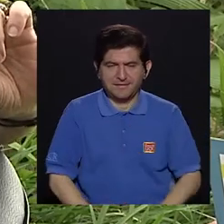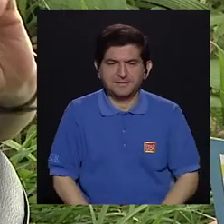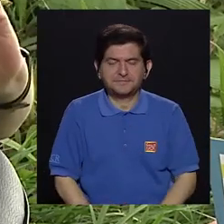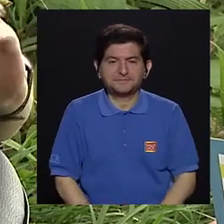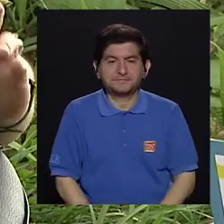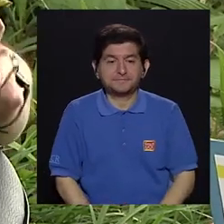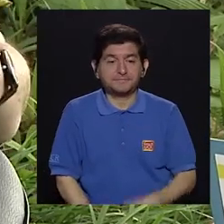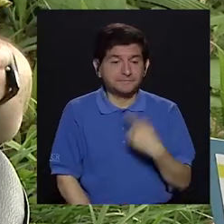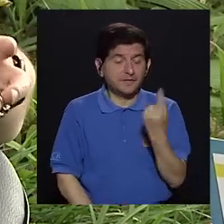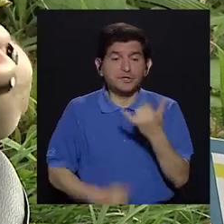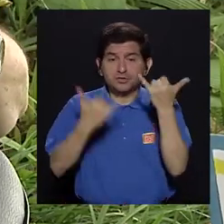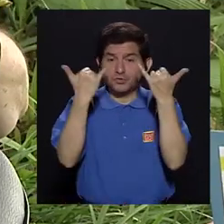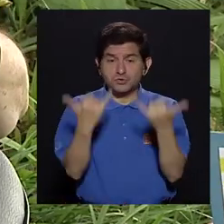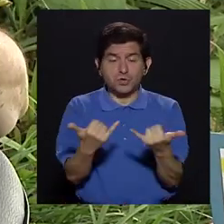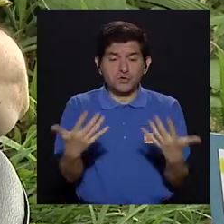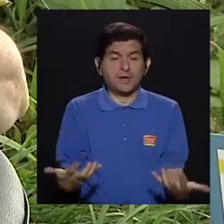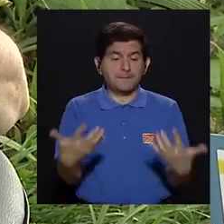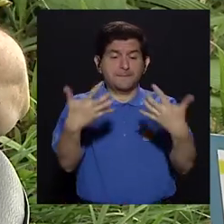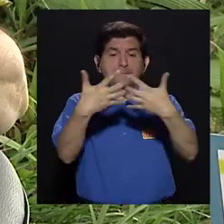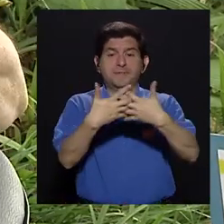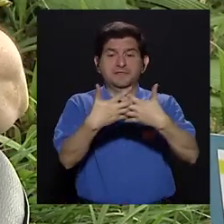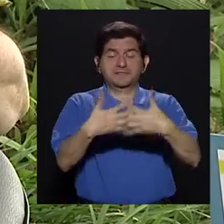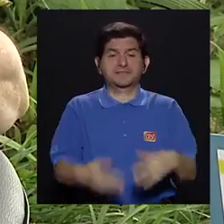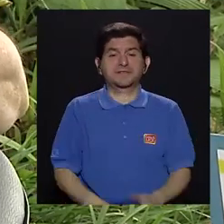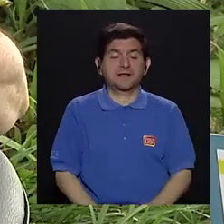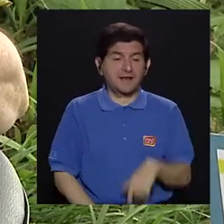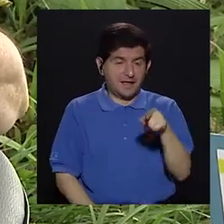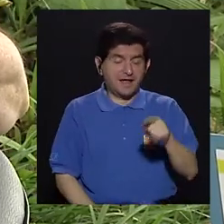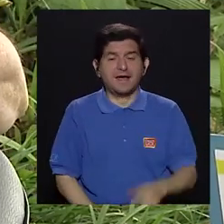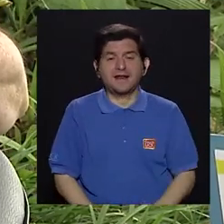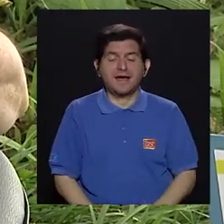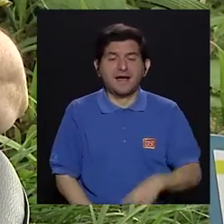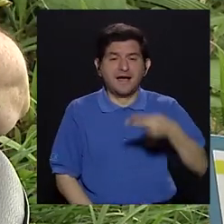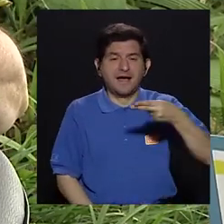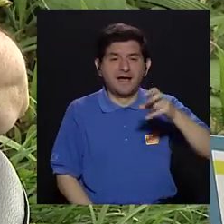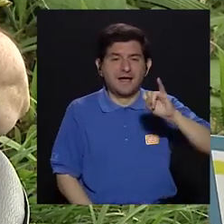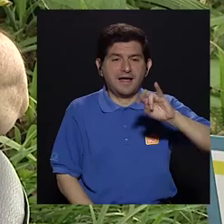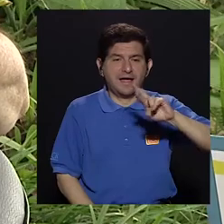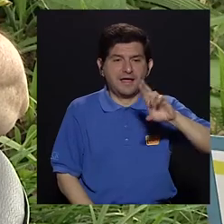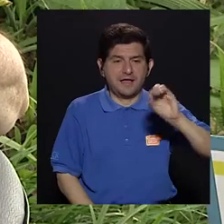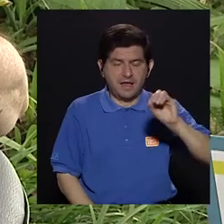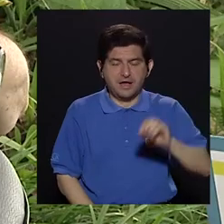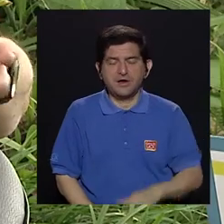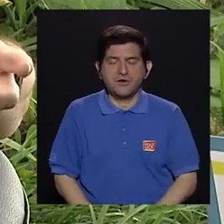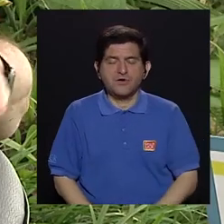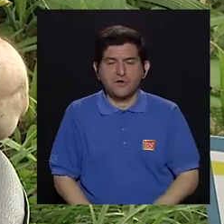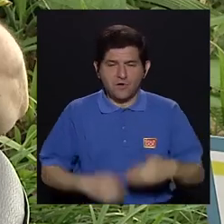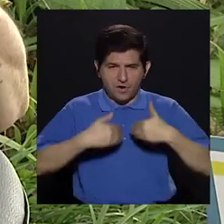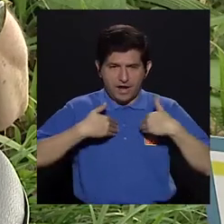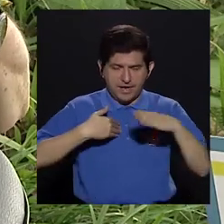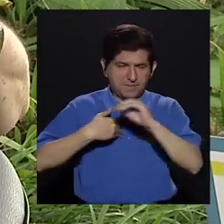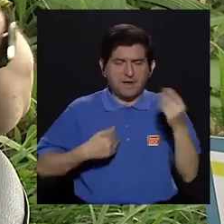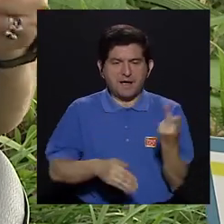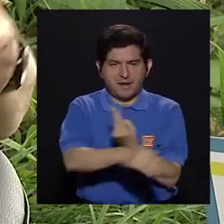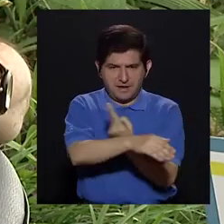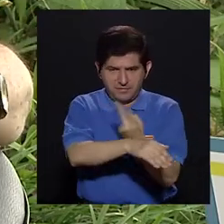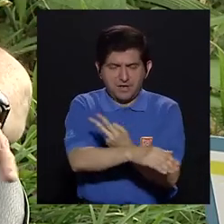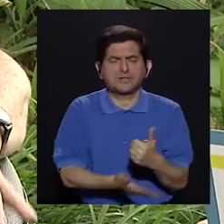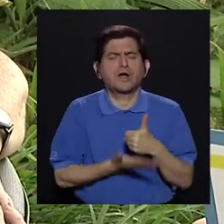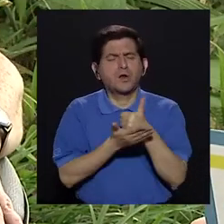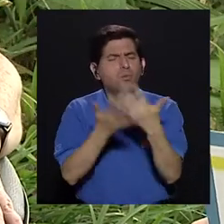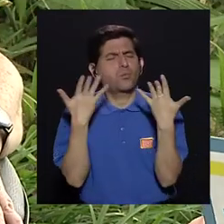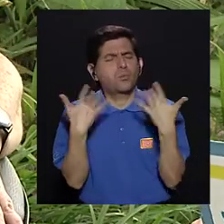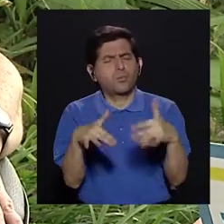carne, el solo hecho de estar mezclando ese hierro animal con el hierro vegetal que tienen los frijoles ayuda